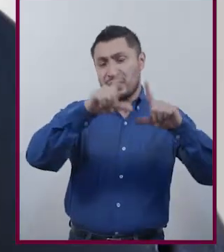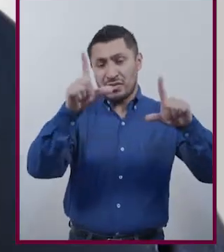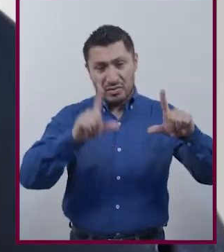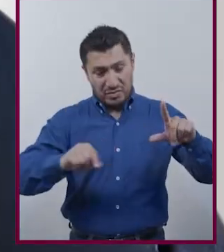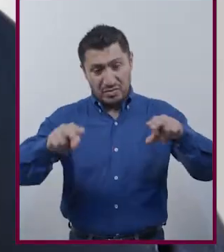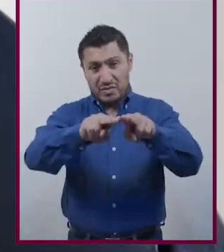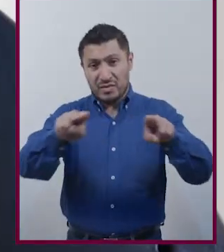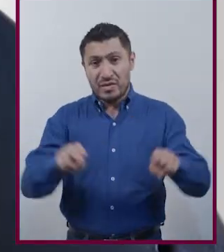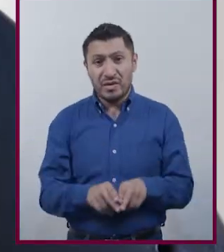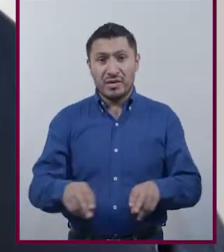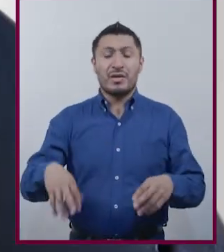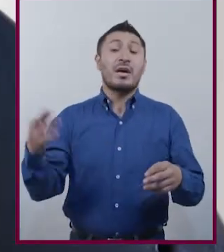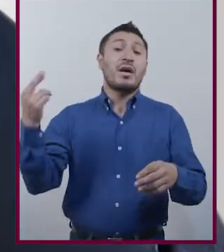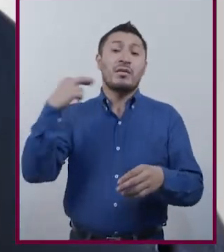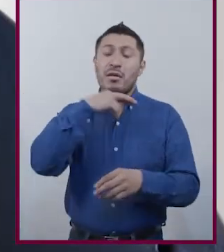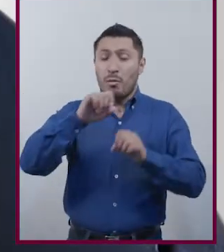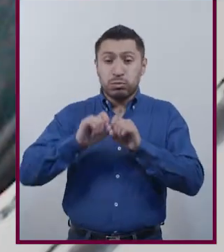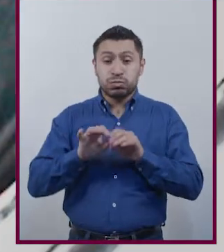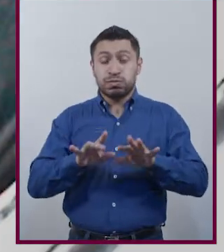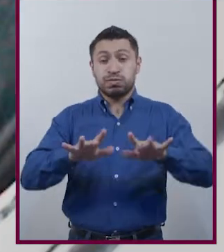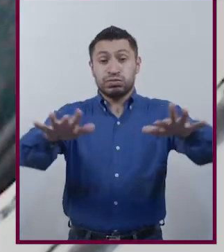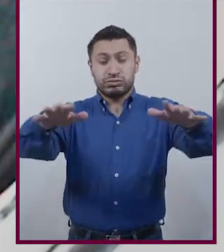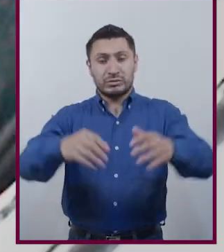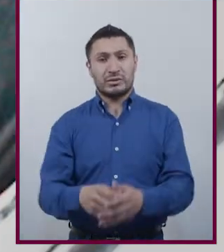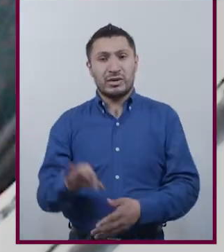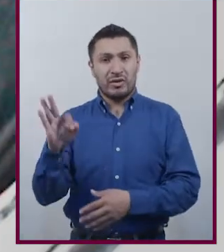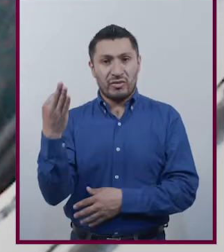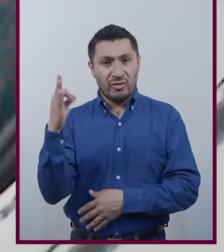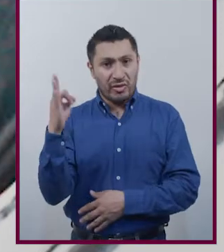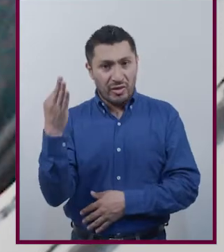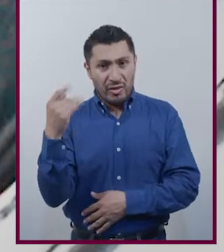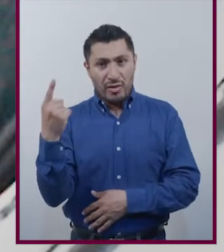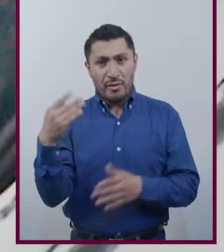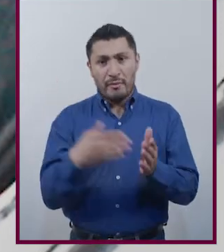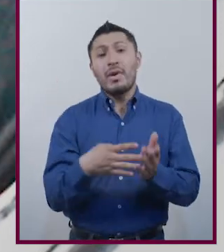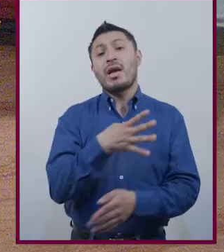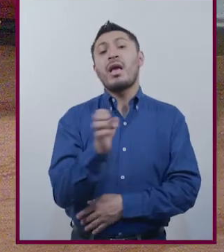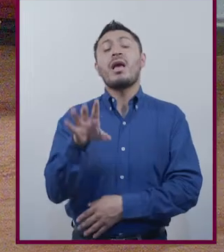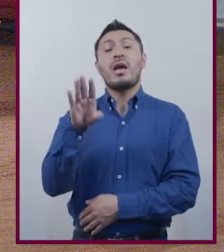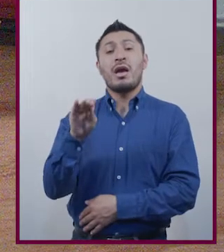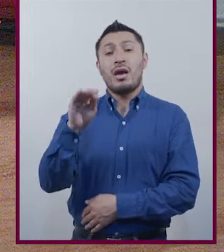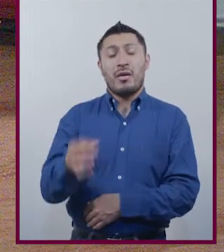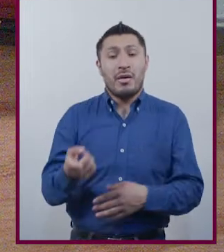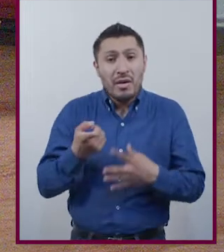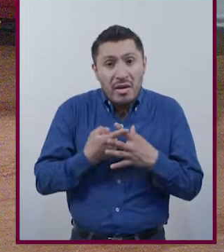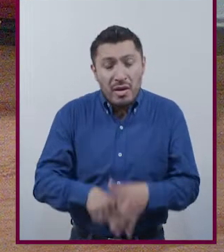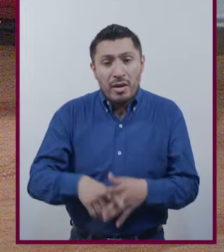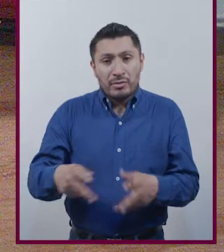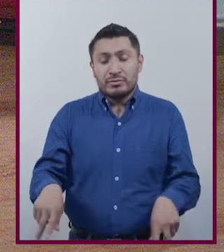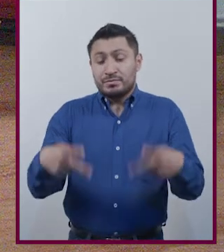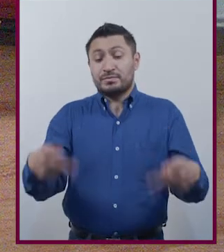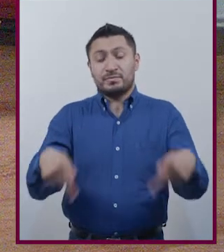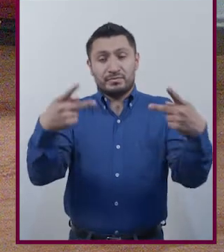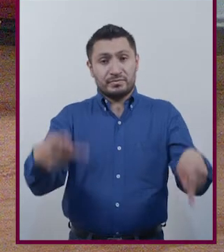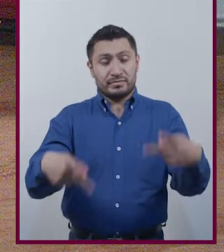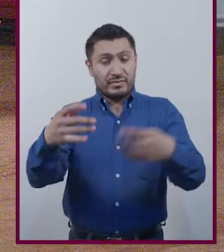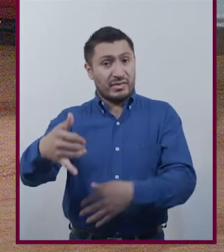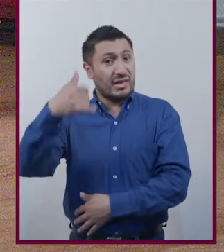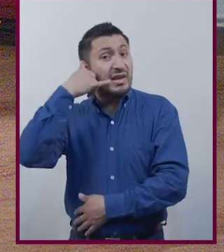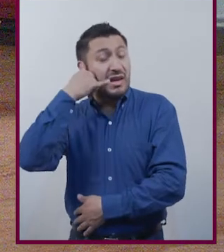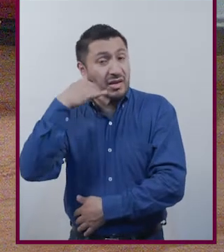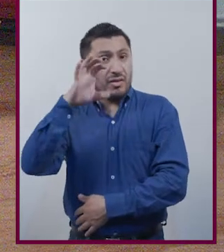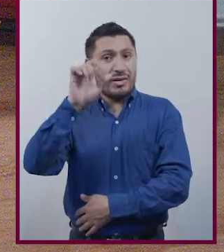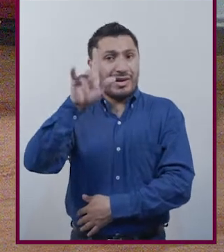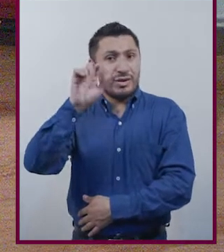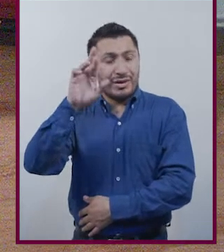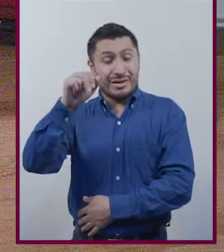que resultó en una pronta expansión. En febrero de 1990 se inició la comercialización de la telefonía